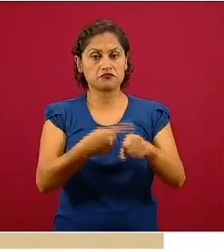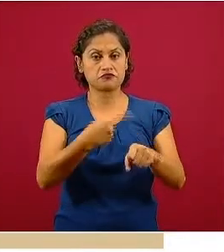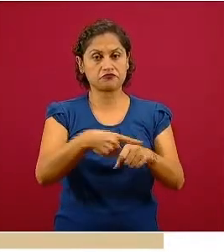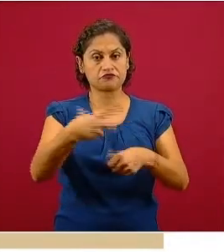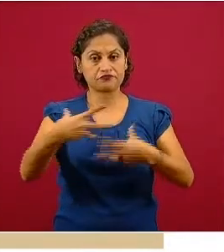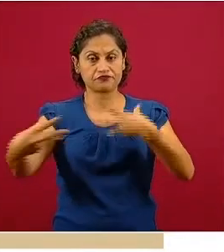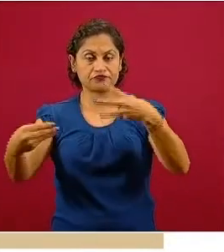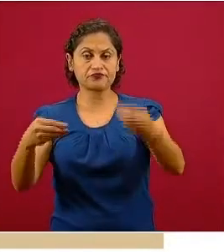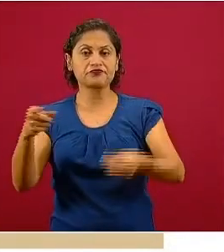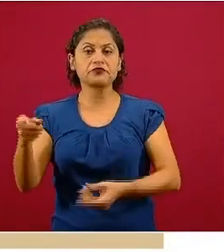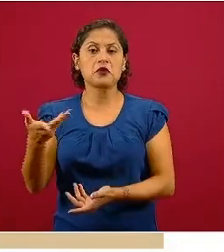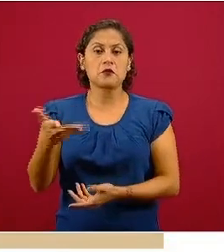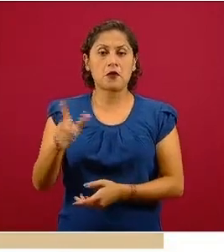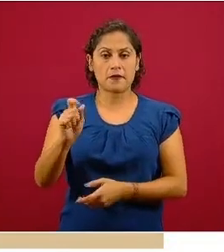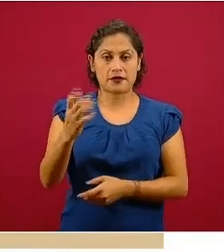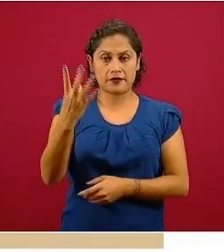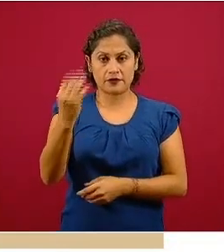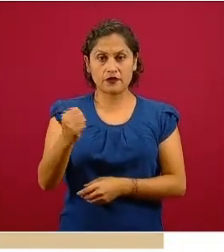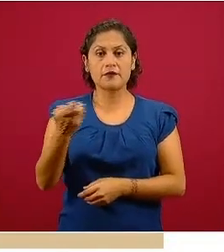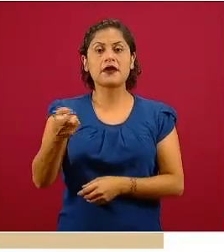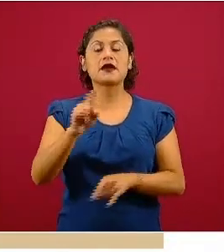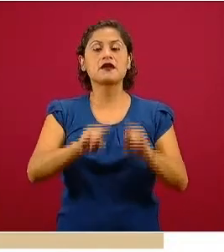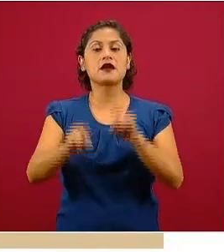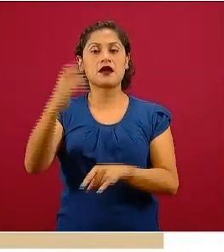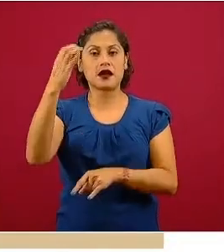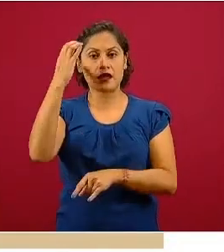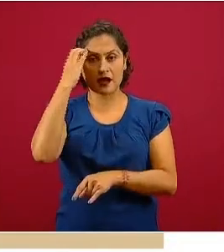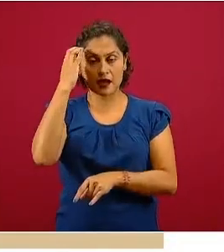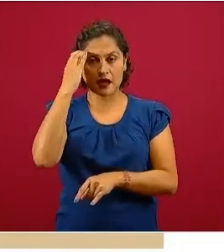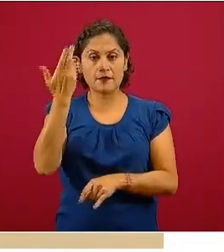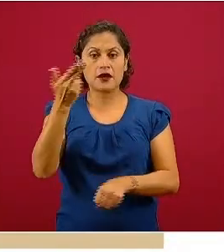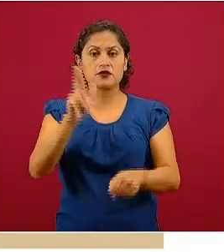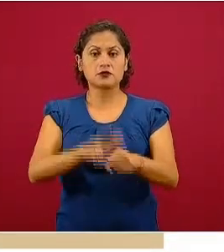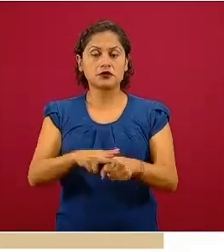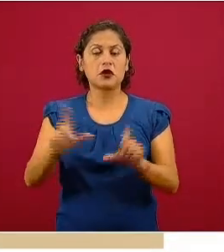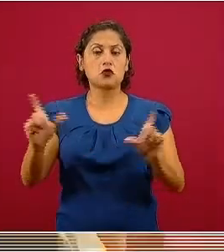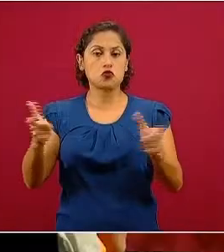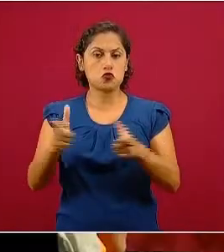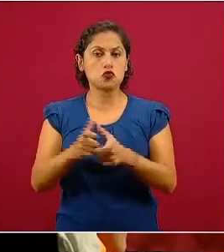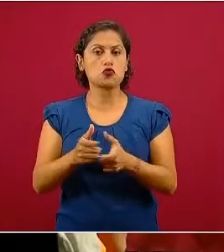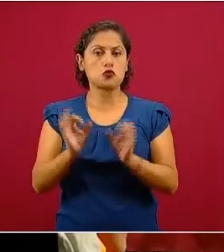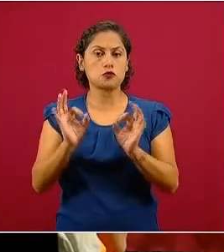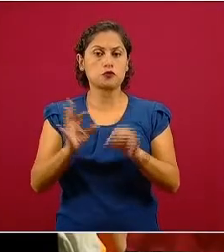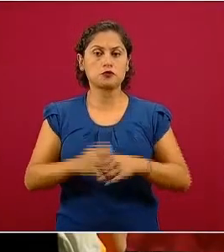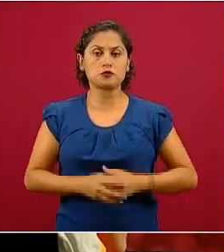buena disponibilidad de camas de hospital, muy baja la ocupación. Veamos la siguiente.